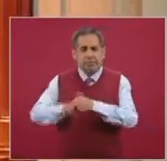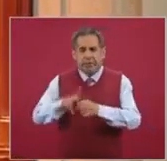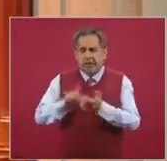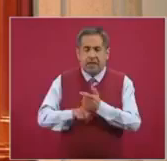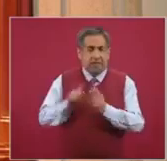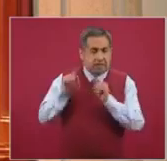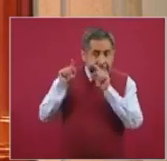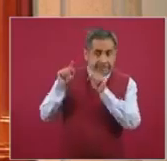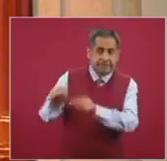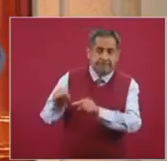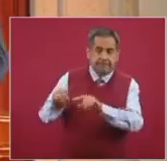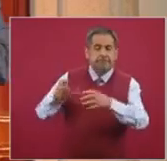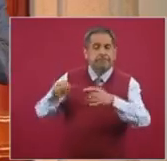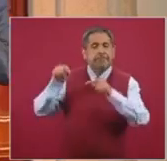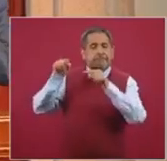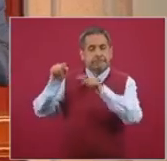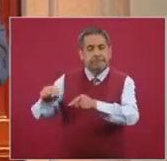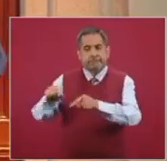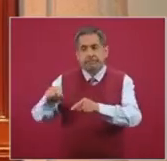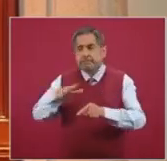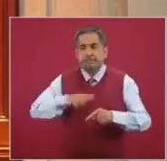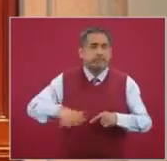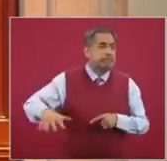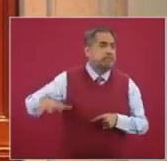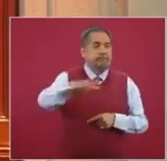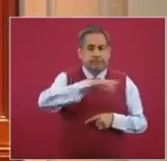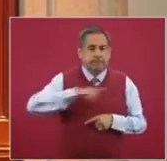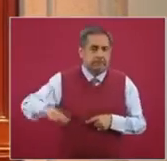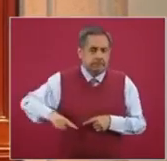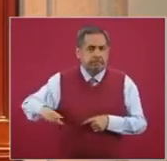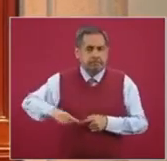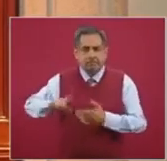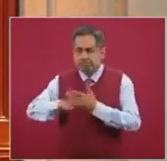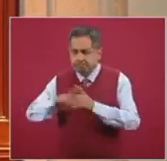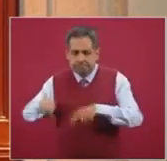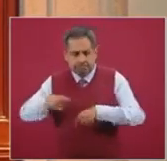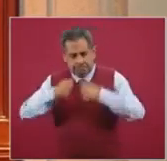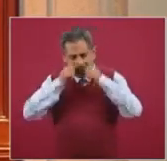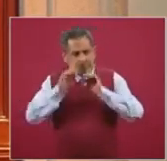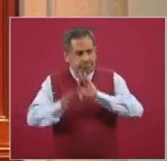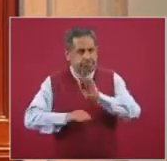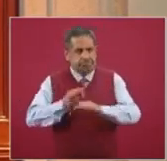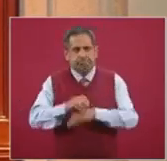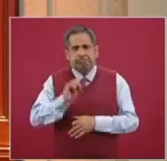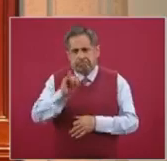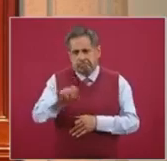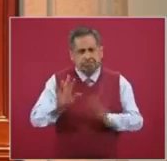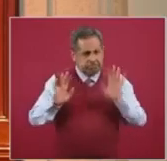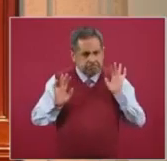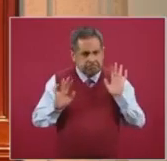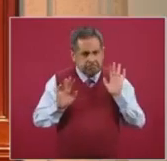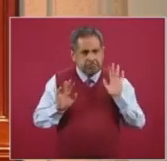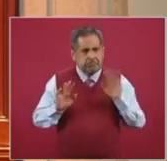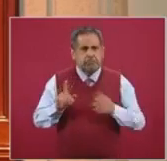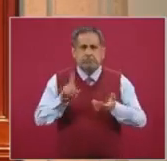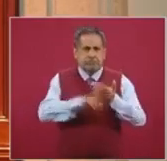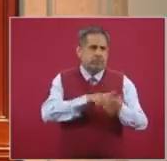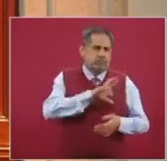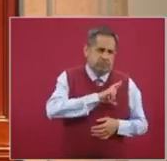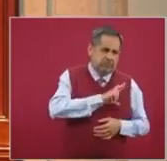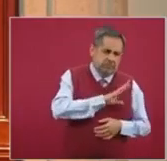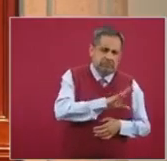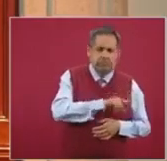las unidades de atención del sistema público de salud le pueden brindar esta atención, independientemente de que también hay